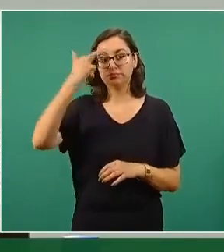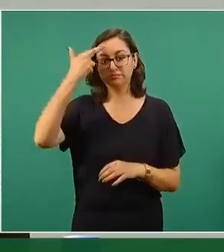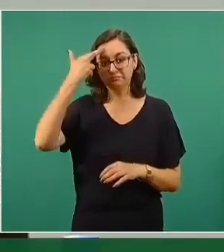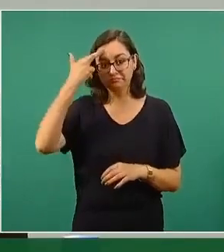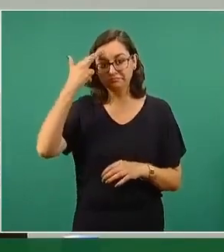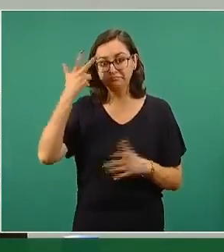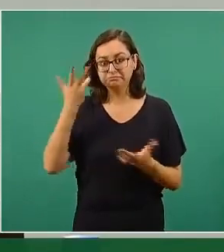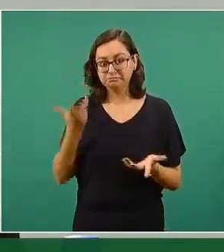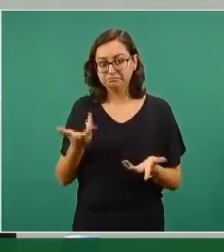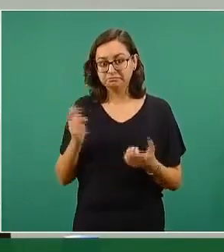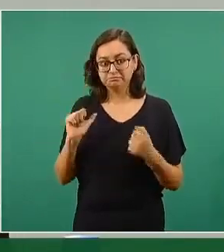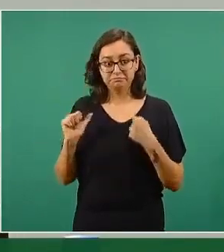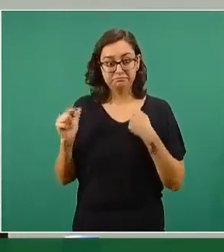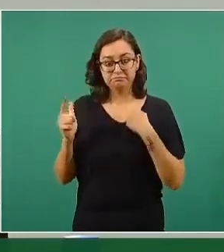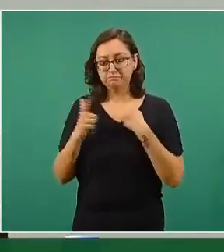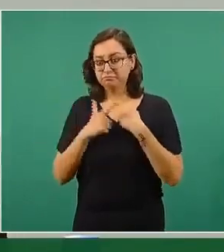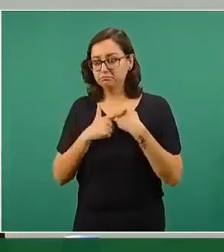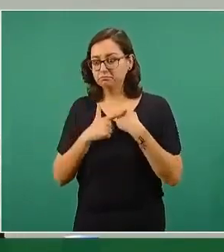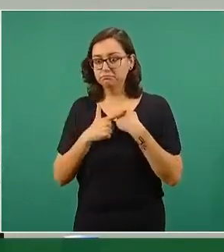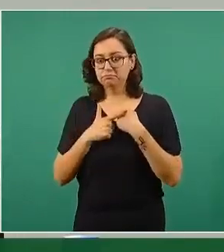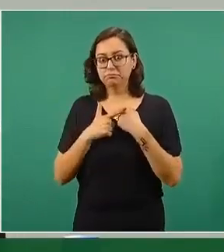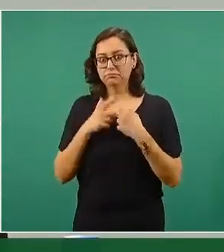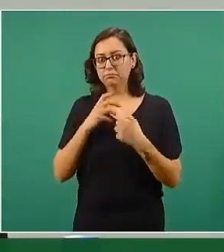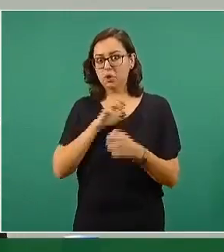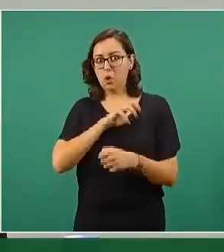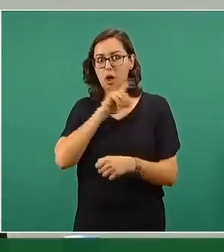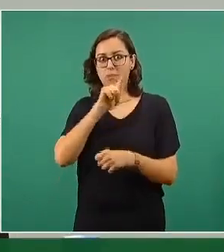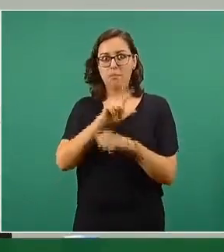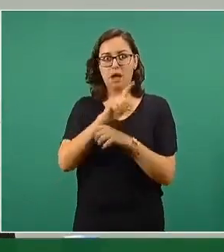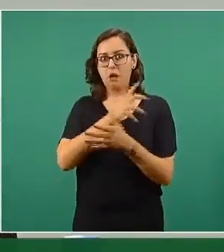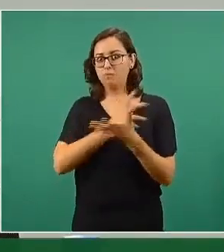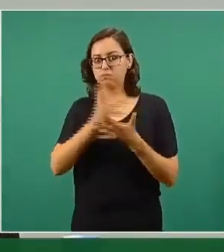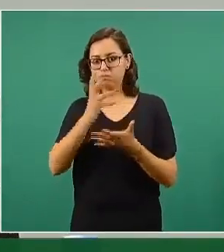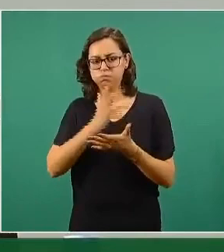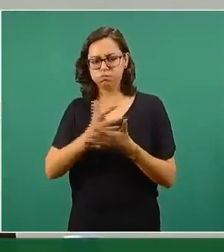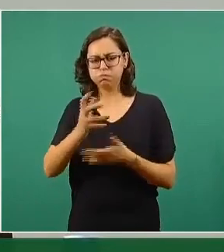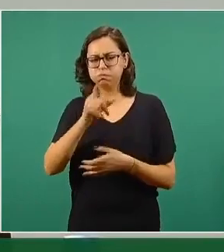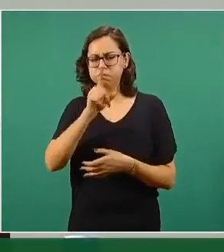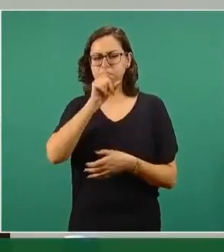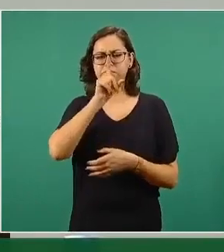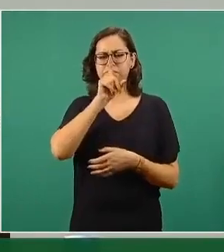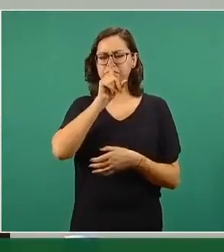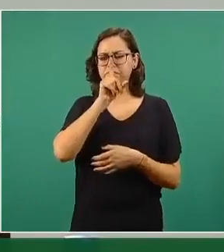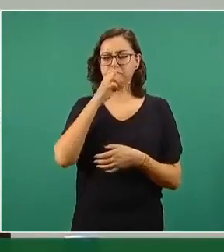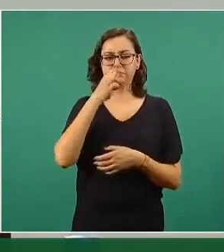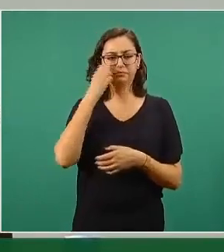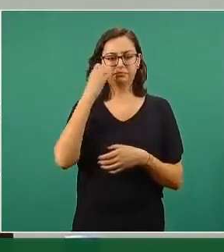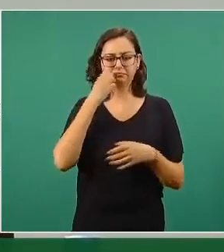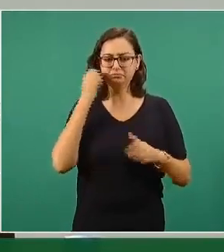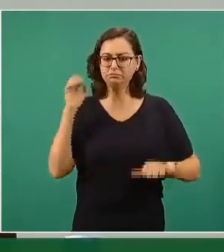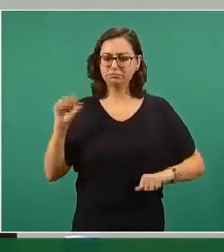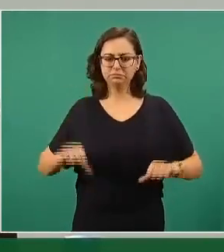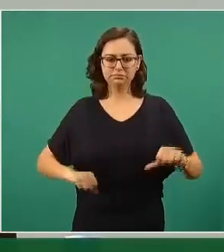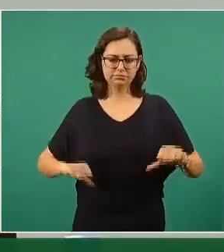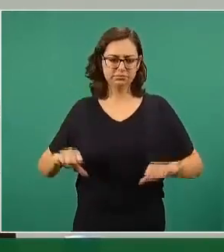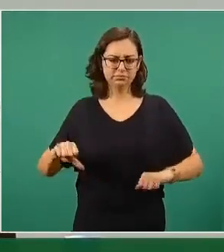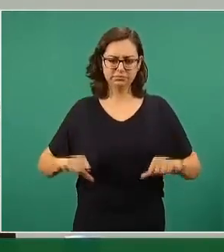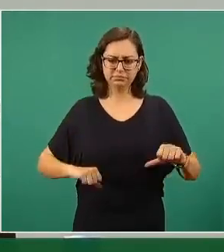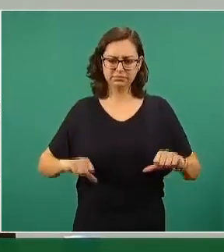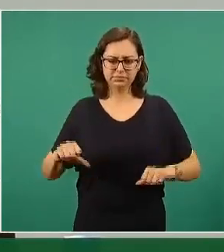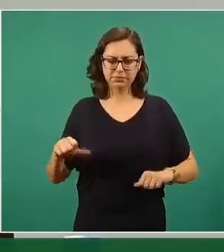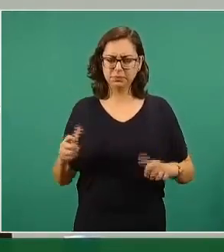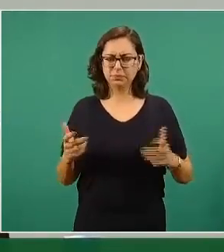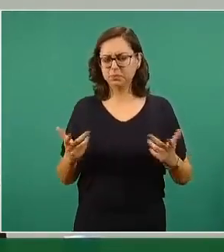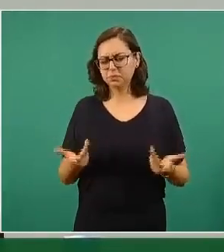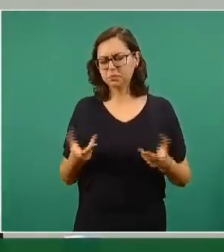digamos, una medida extraordinaria, específicamente hablando del regreso a las actividades educativas. Recordar que las